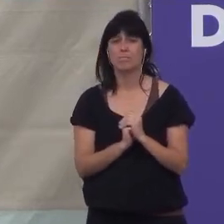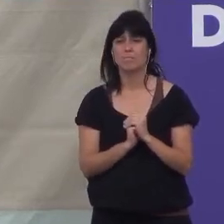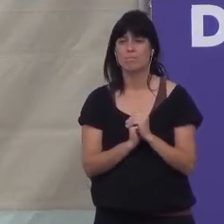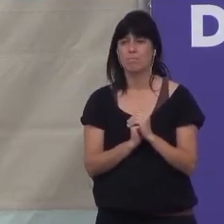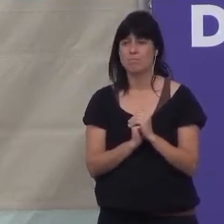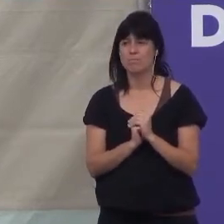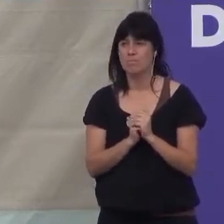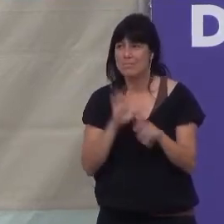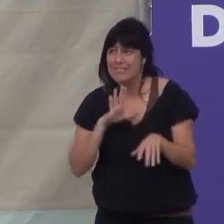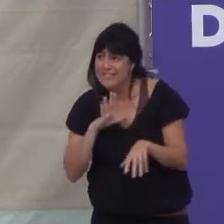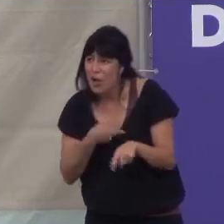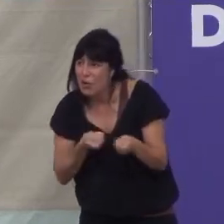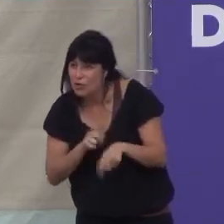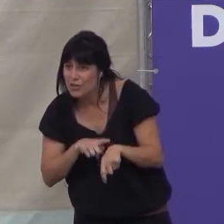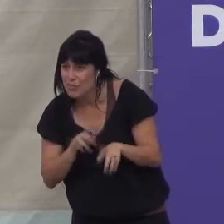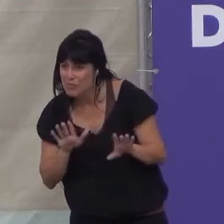Que alguien lo controle.